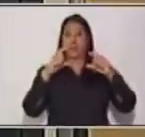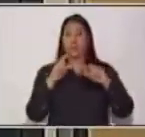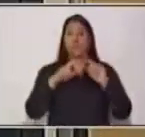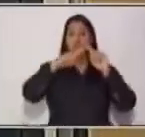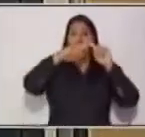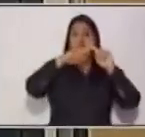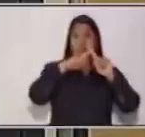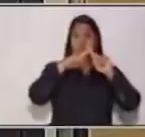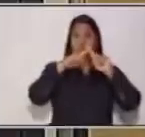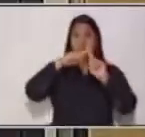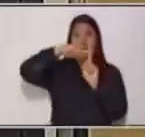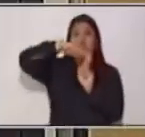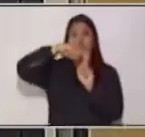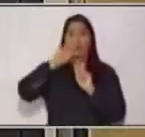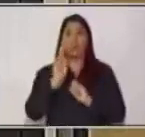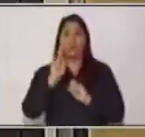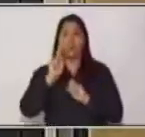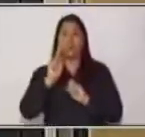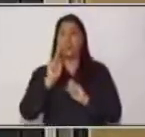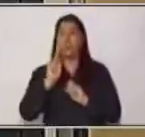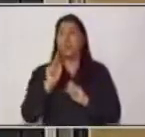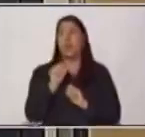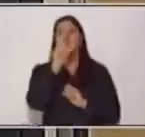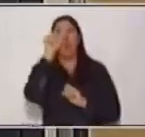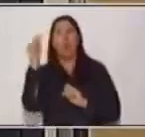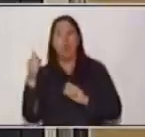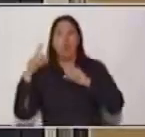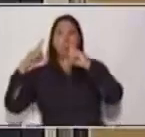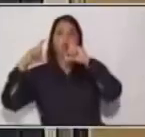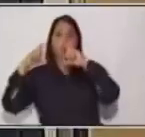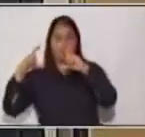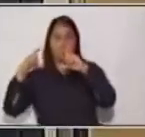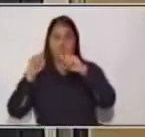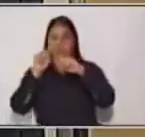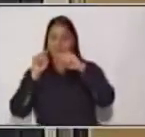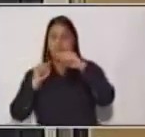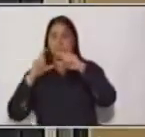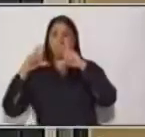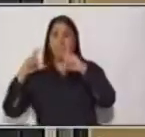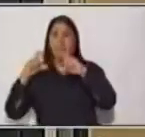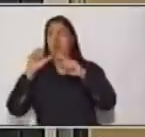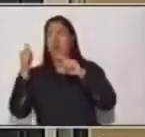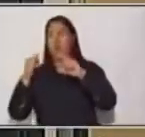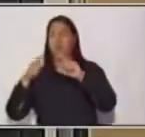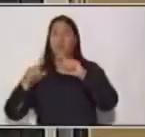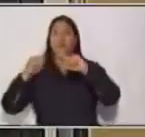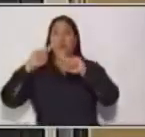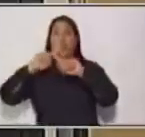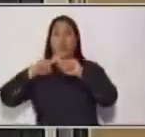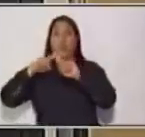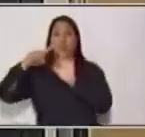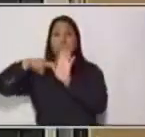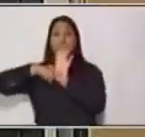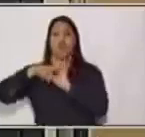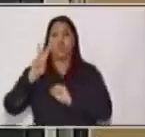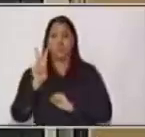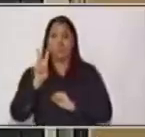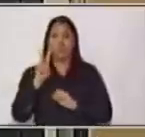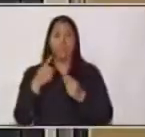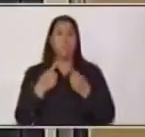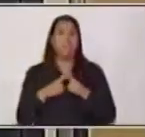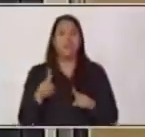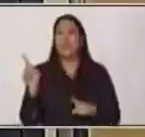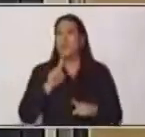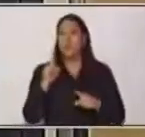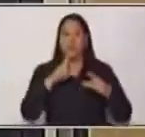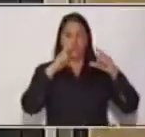Y dentro de este paréntesis que tiene a X menos 2, pero no vamos a operar lo que